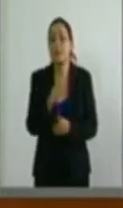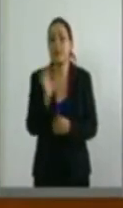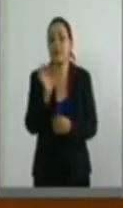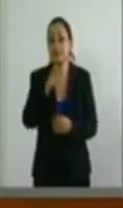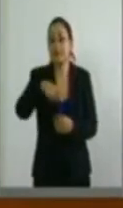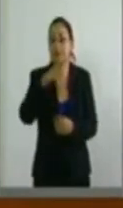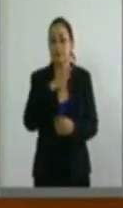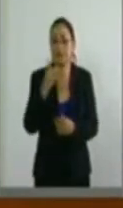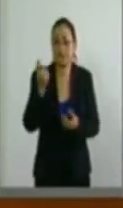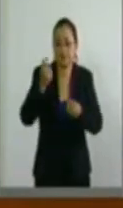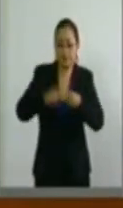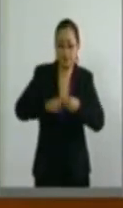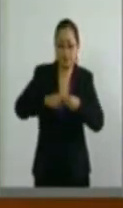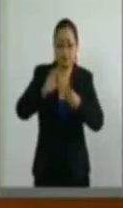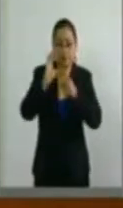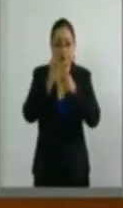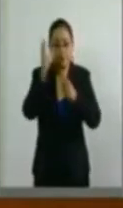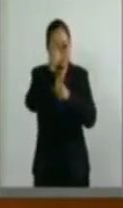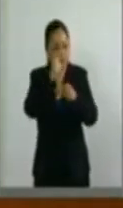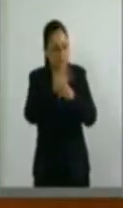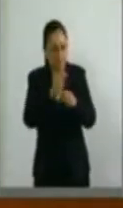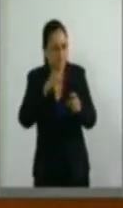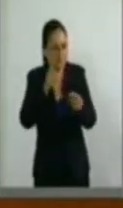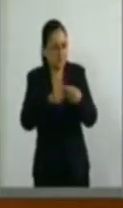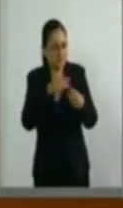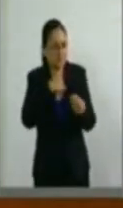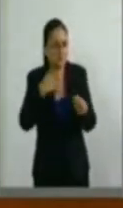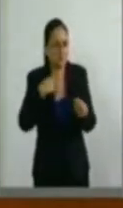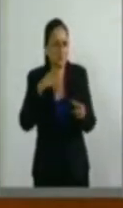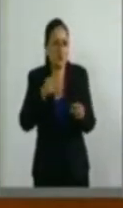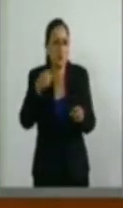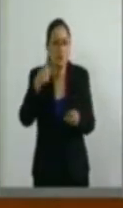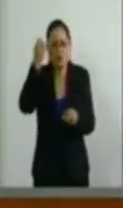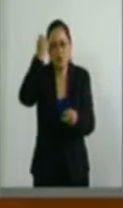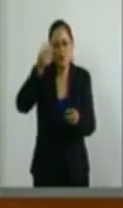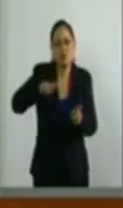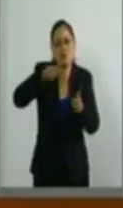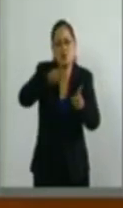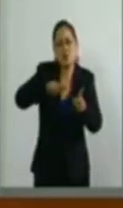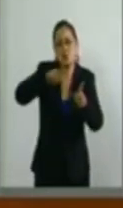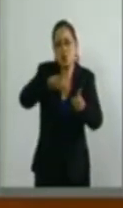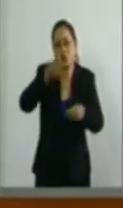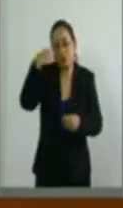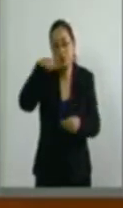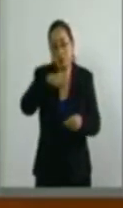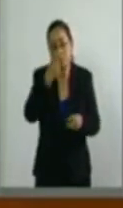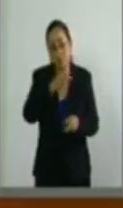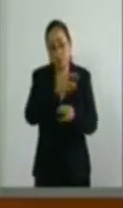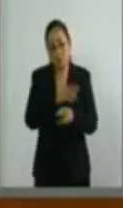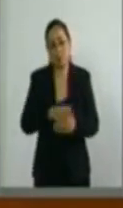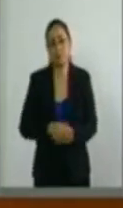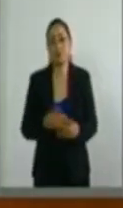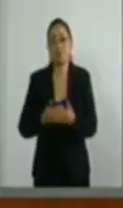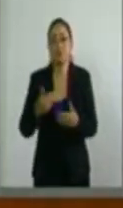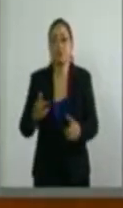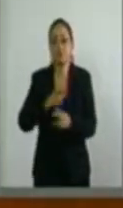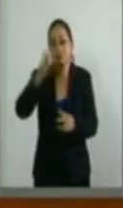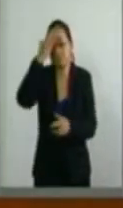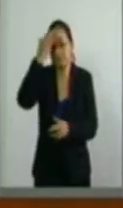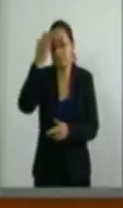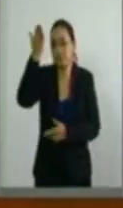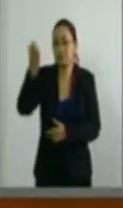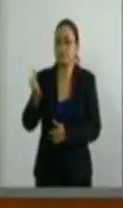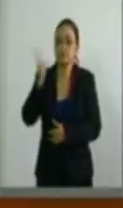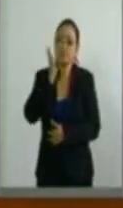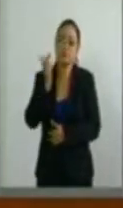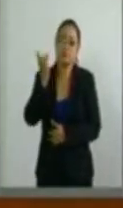tampoco integrantes de la misma, aportaron ideas y aportaron talento. Por supuesto, mi reconocimiento a los colegas de la Cámara